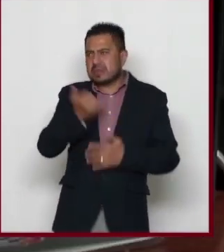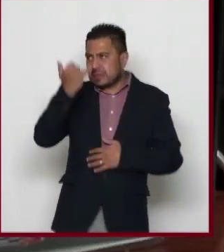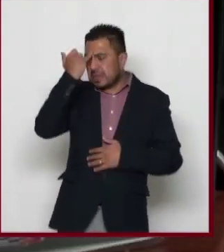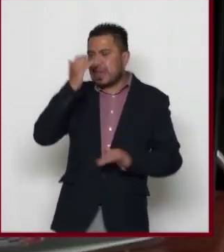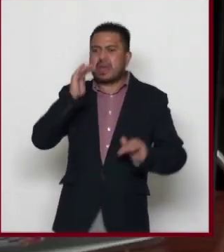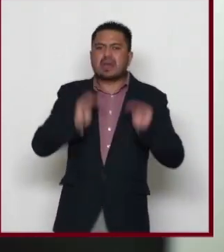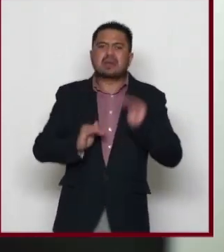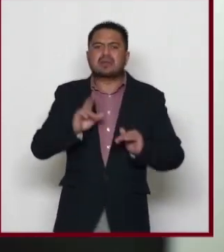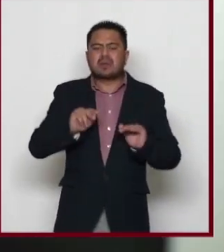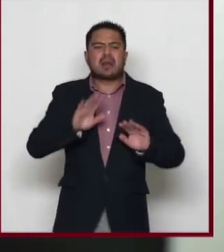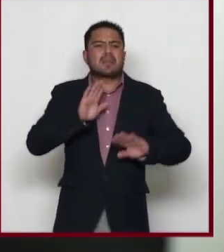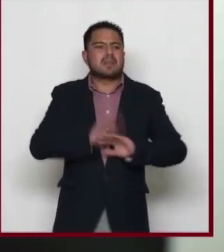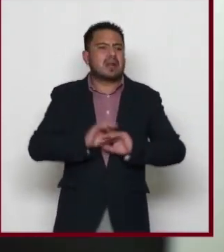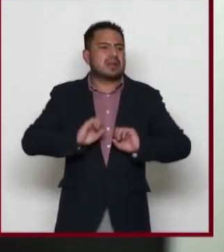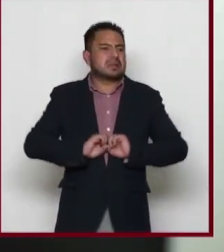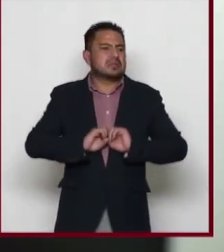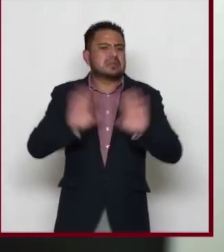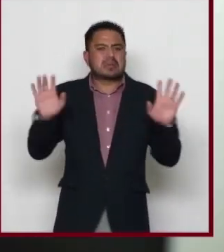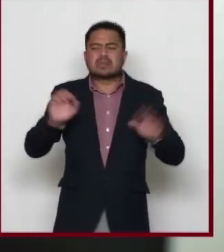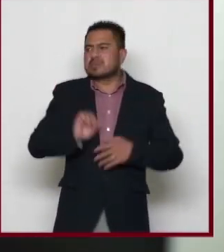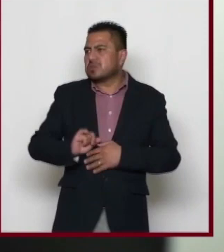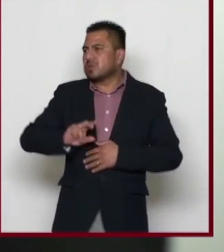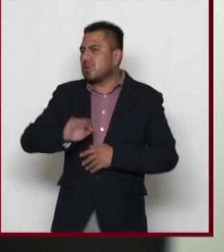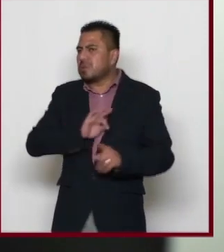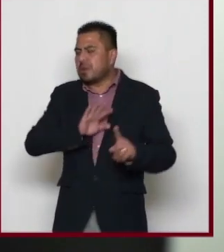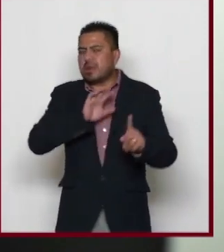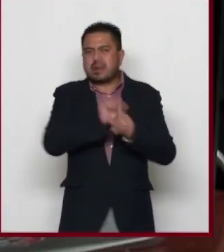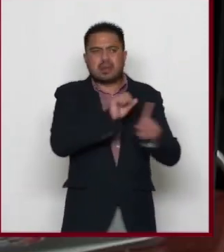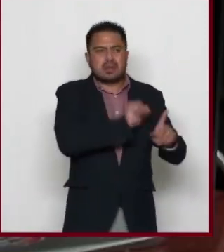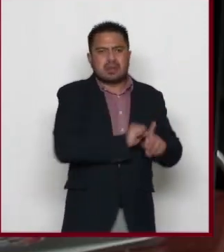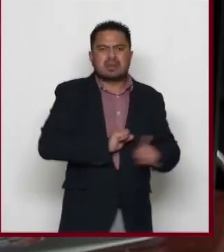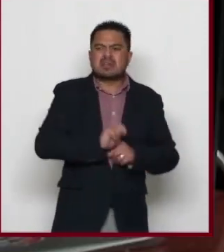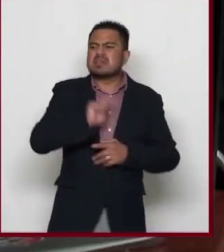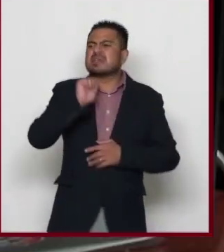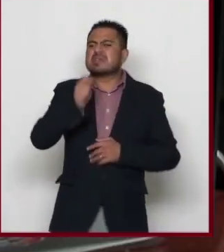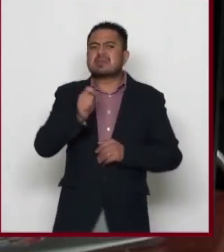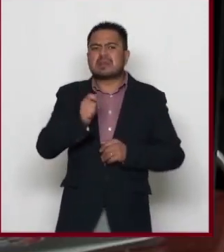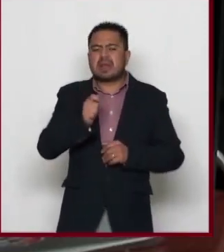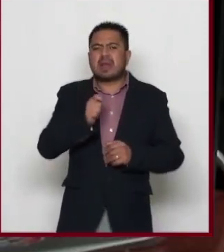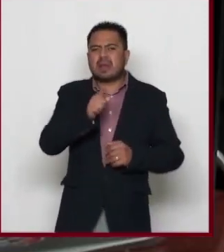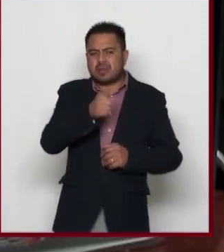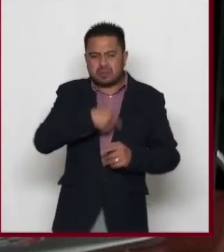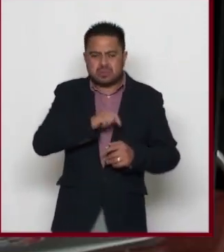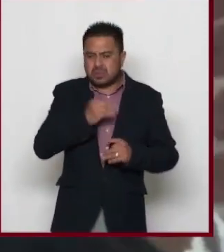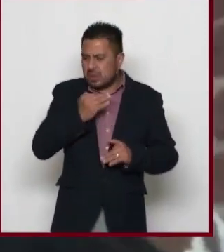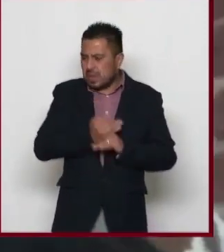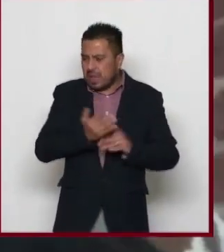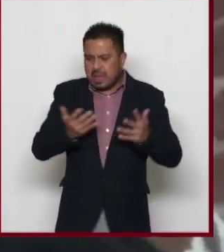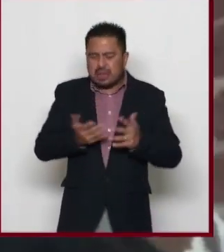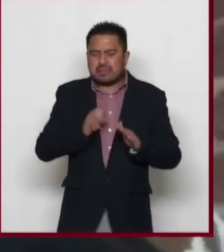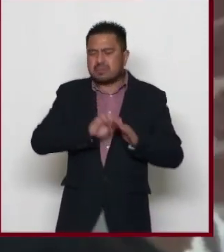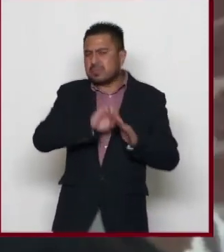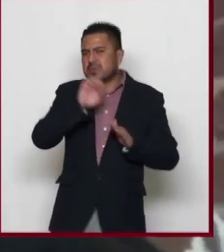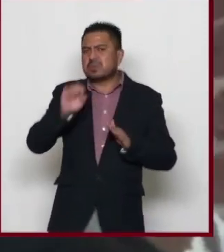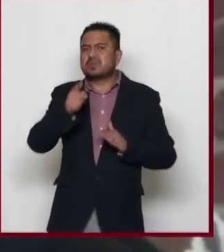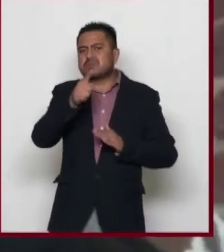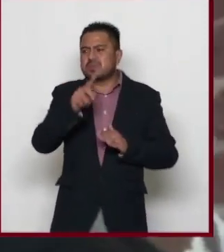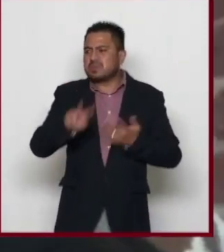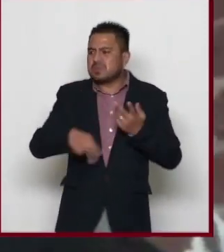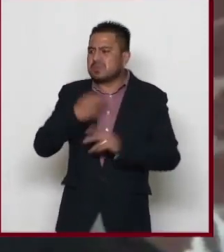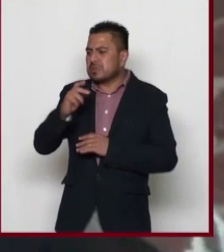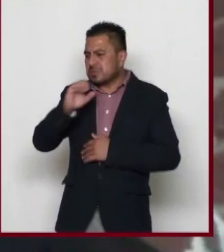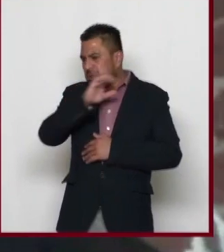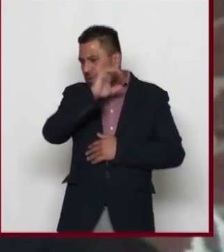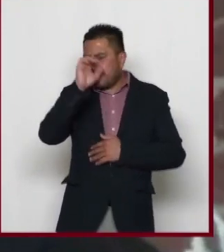que calcular o darse una idea, a veces no es tan claro si se puede calcular o no, qué es lo que